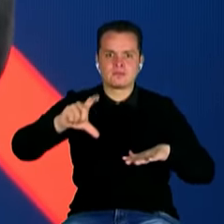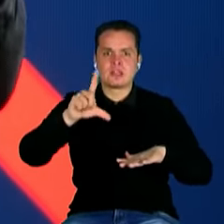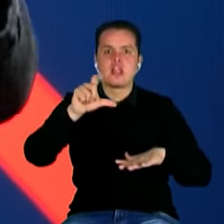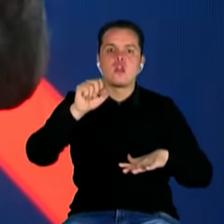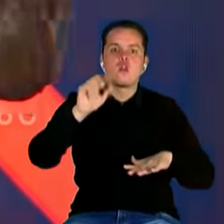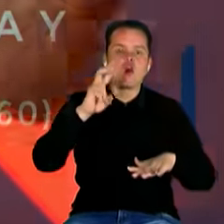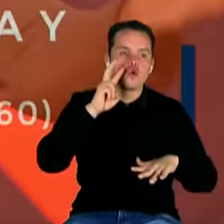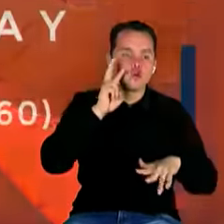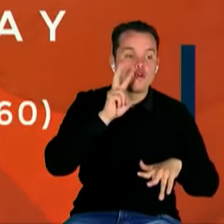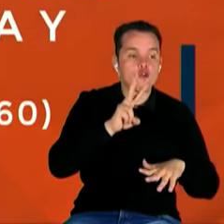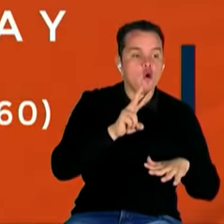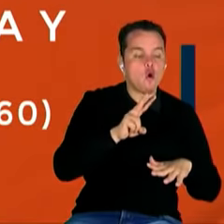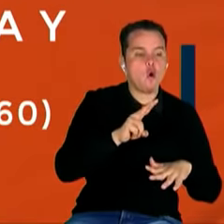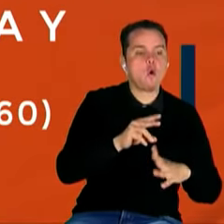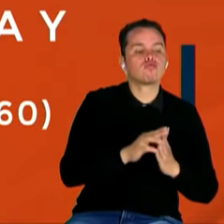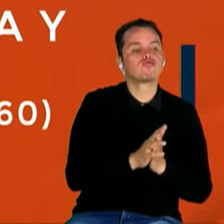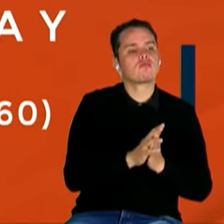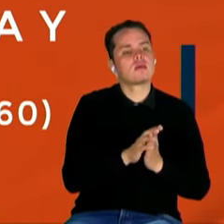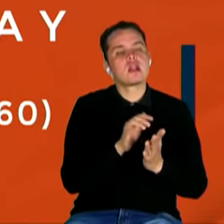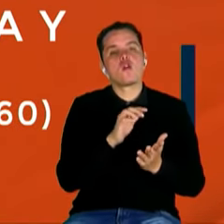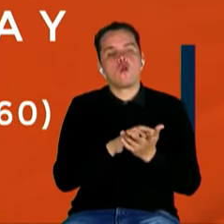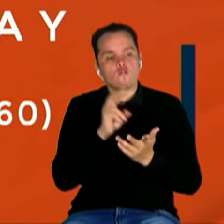lo vio como la tierra de Egipto.